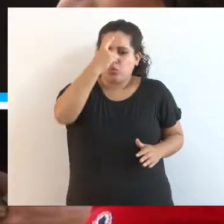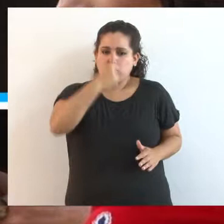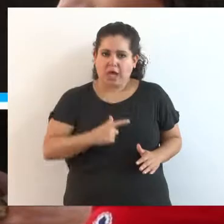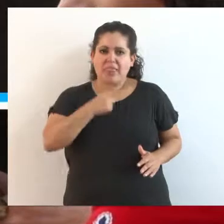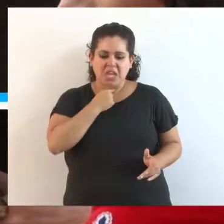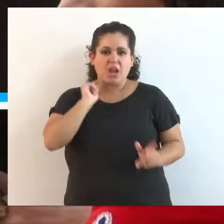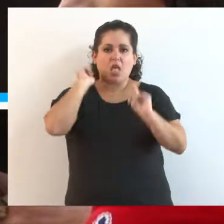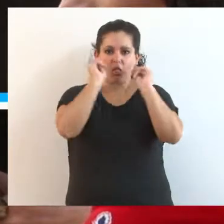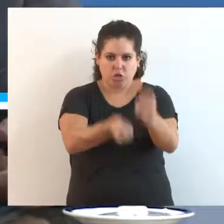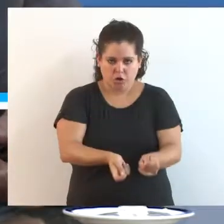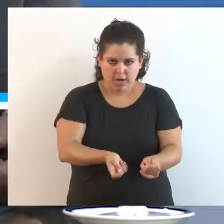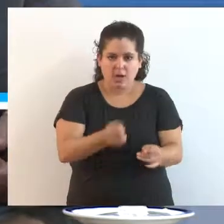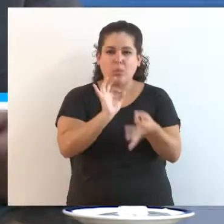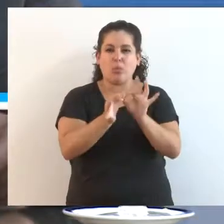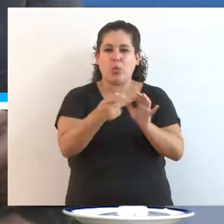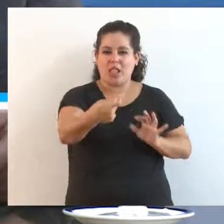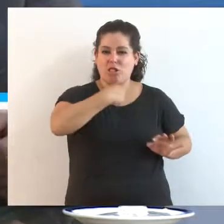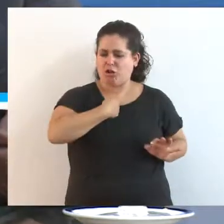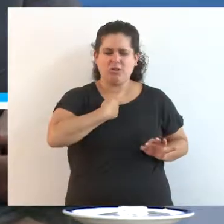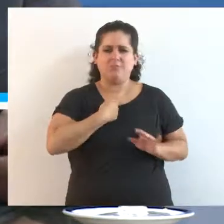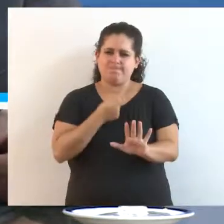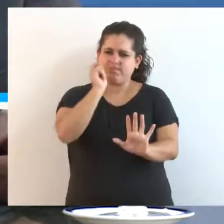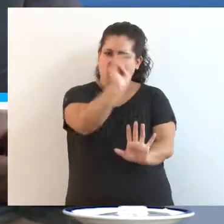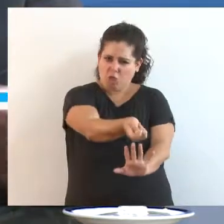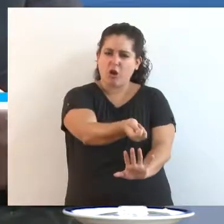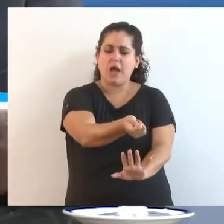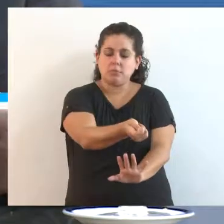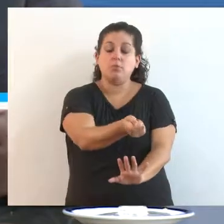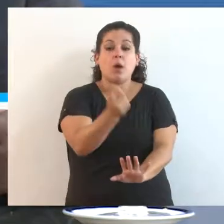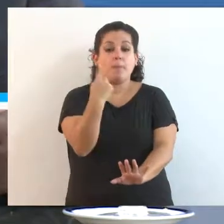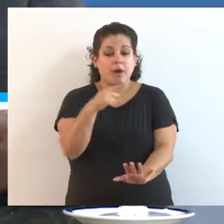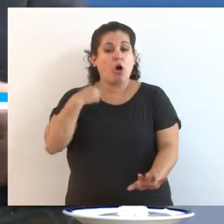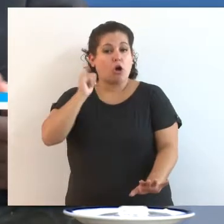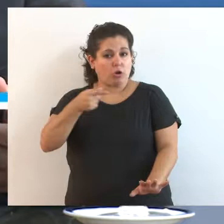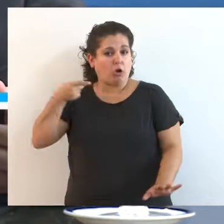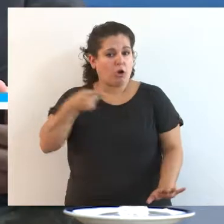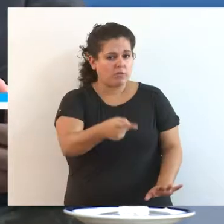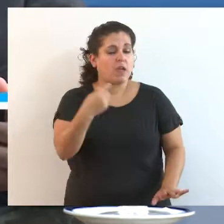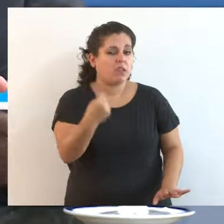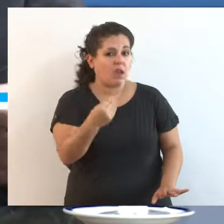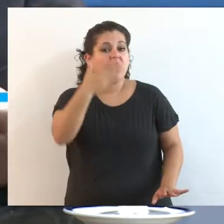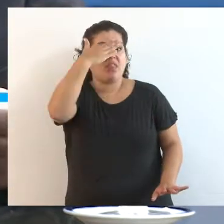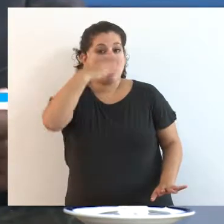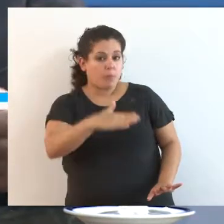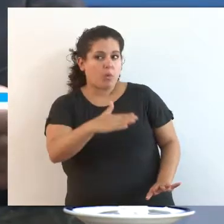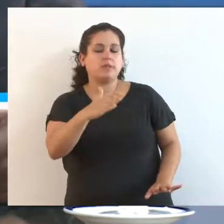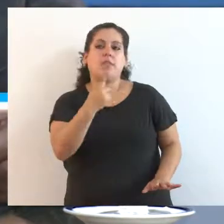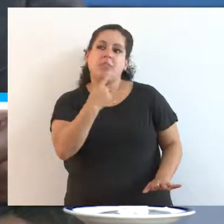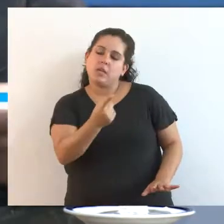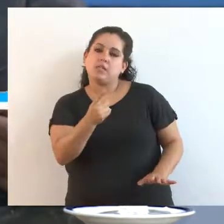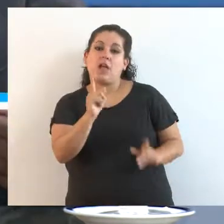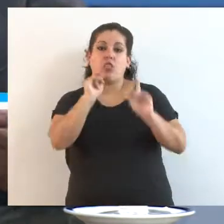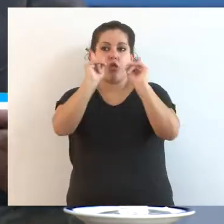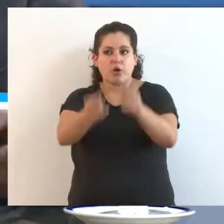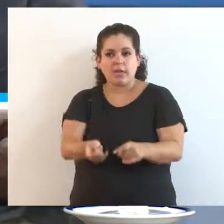la voluntad de los clientes de donar ese vuelto. Lo que nos oponemos, lo que me parece que está mal, es que